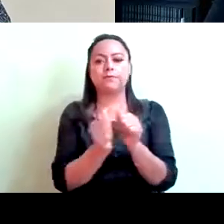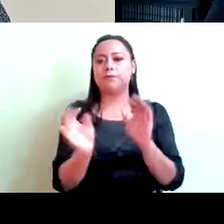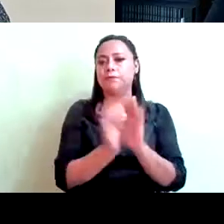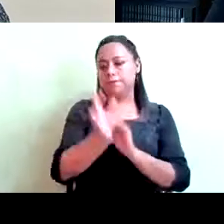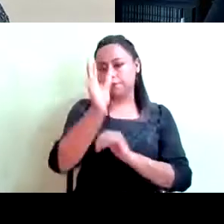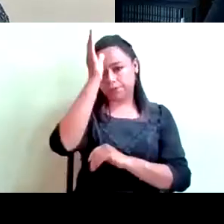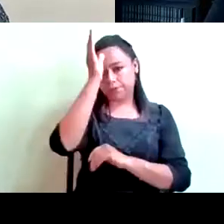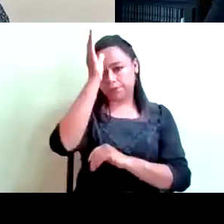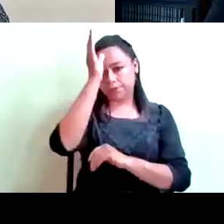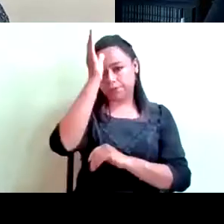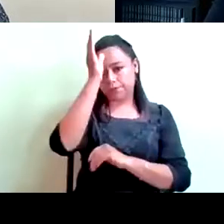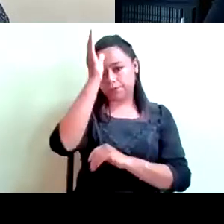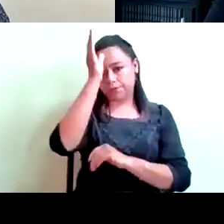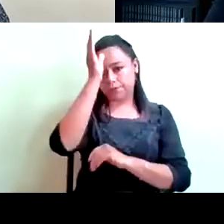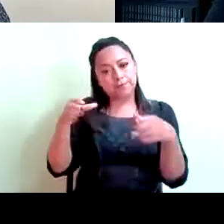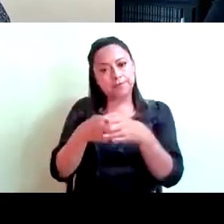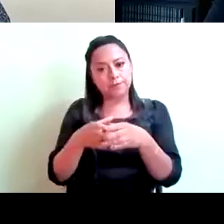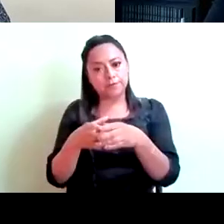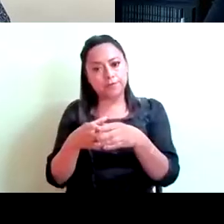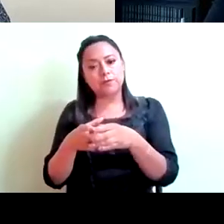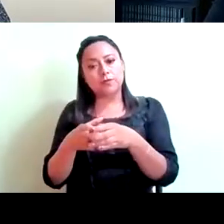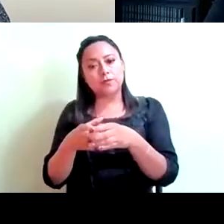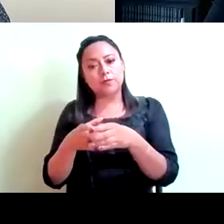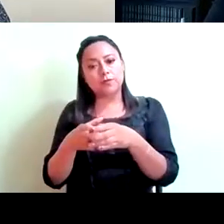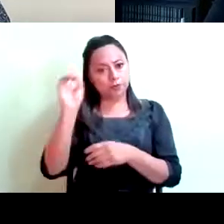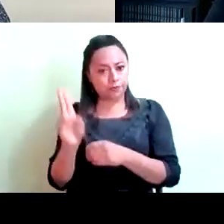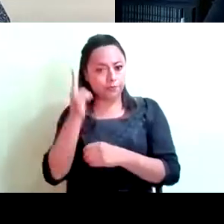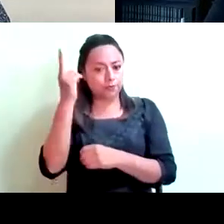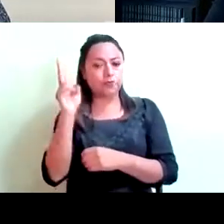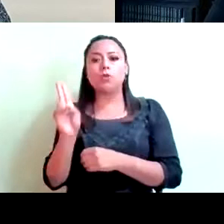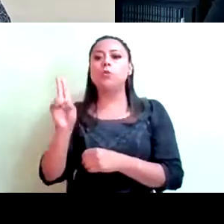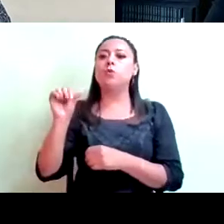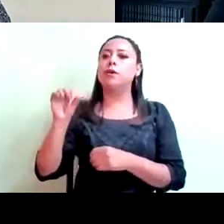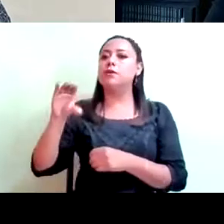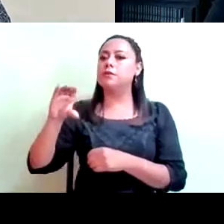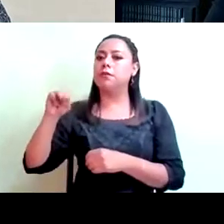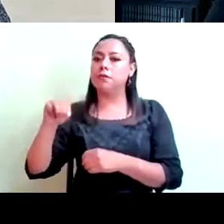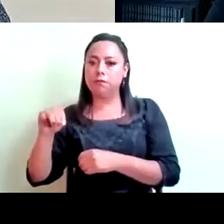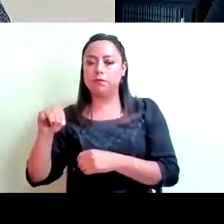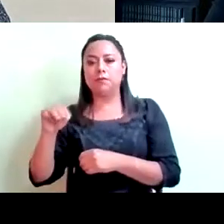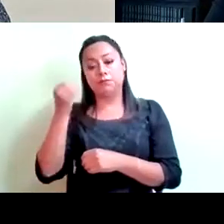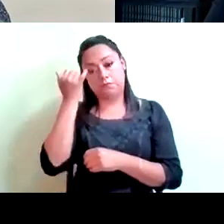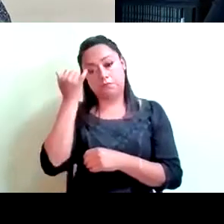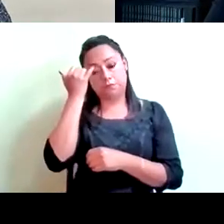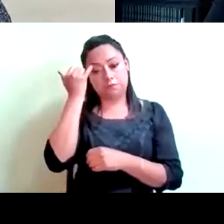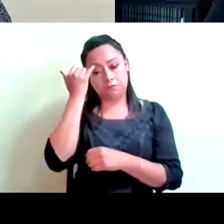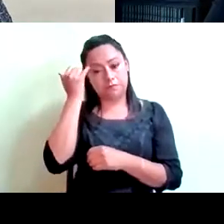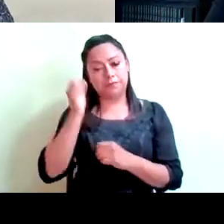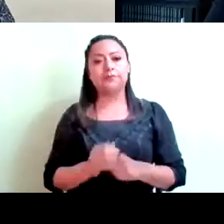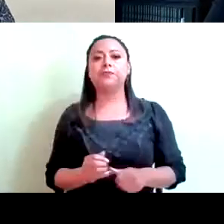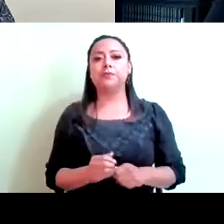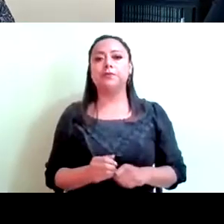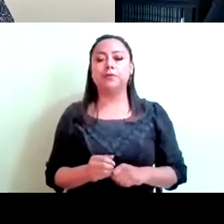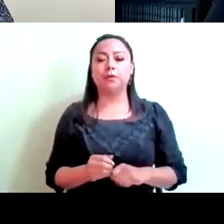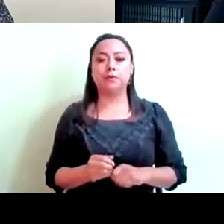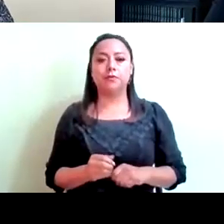Consejo Universitario de la Universidad Autónoma de la Ciudad de México, UACM, con pleno